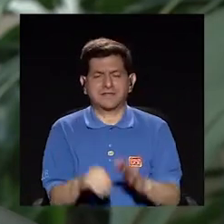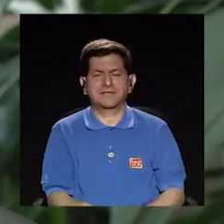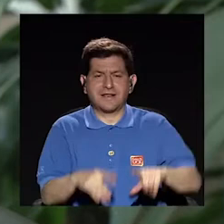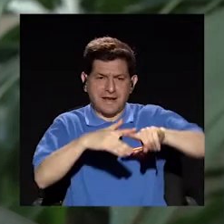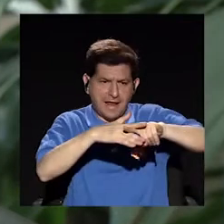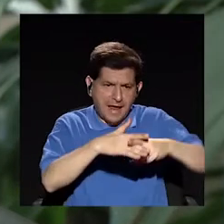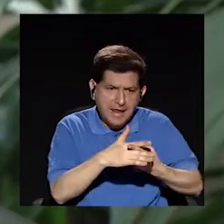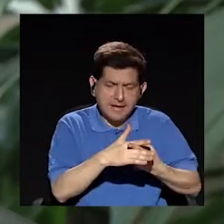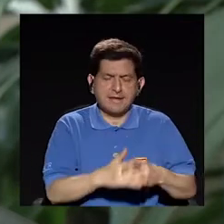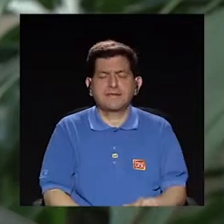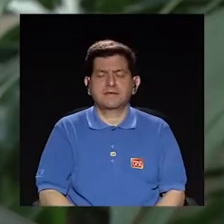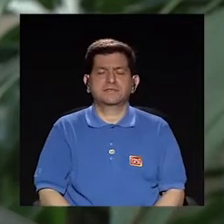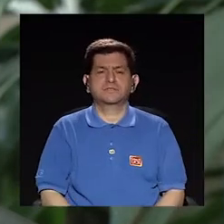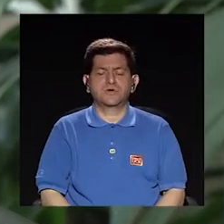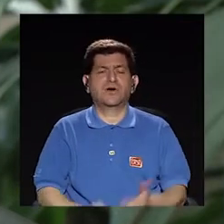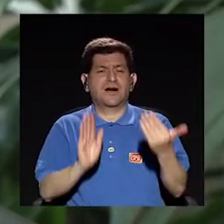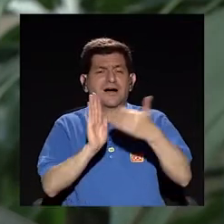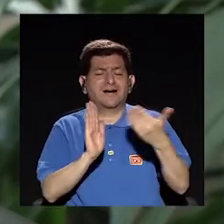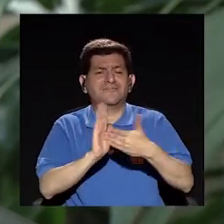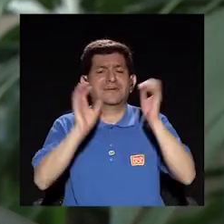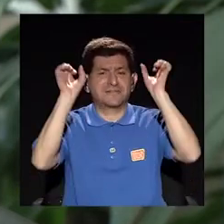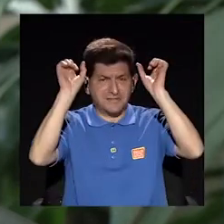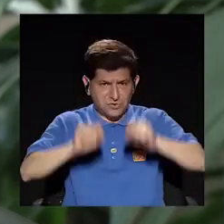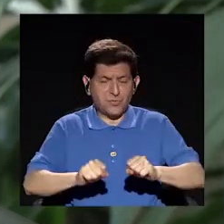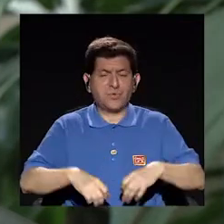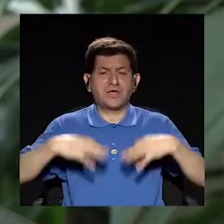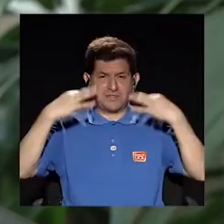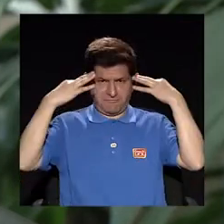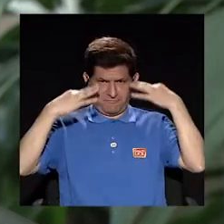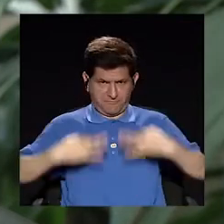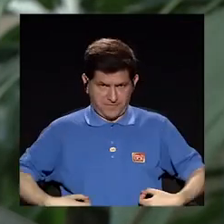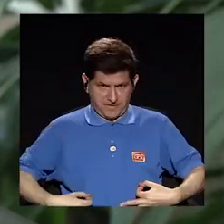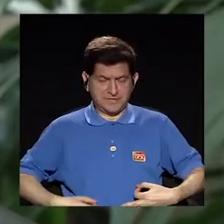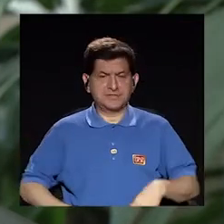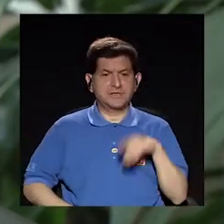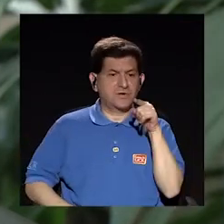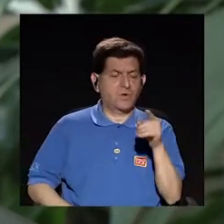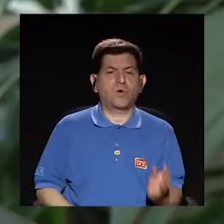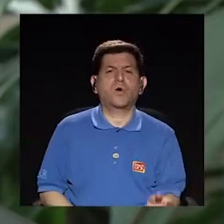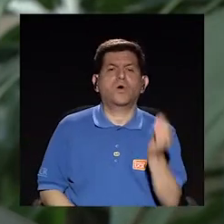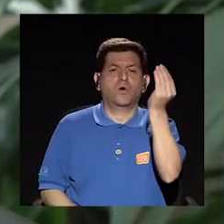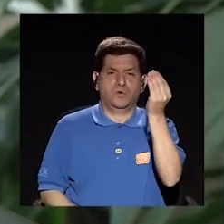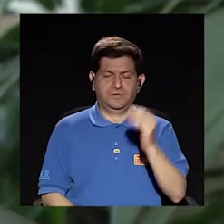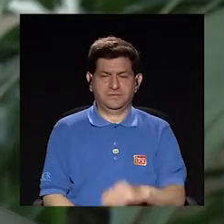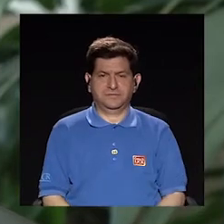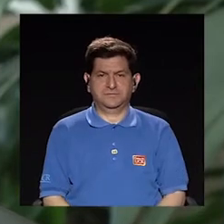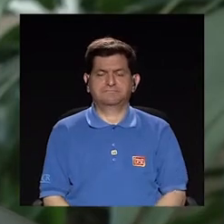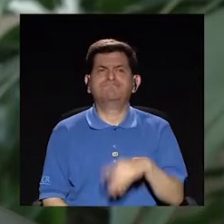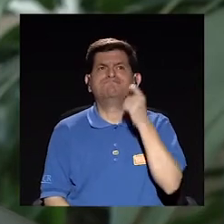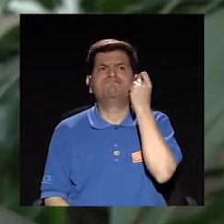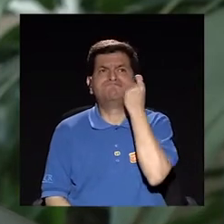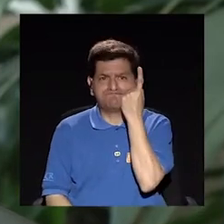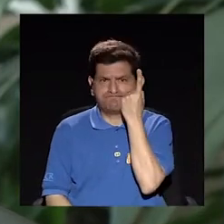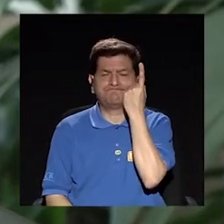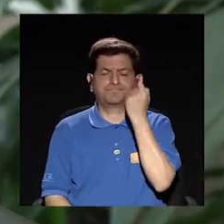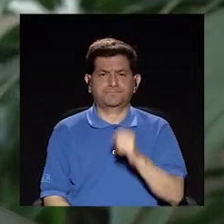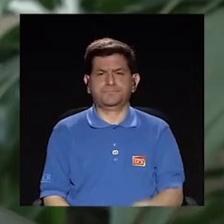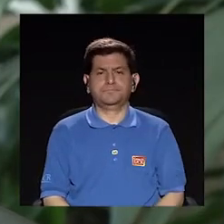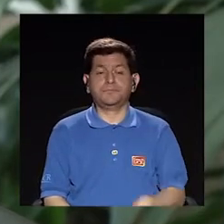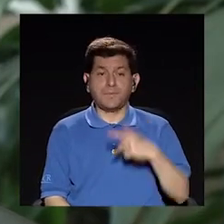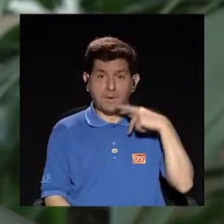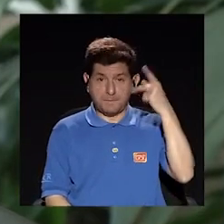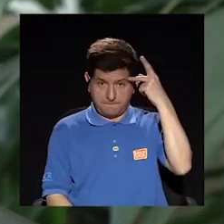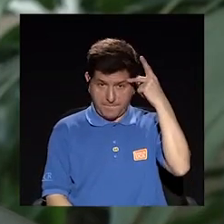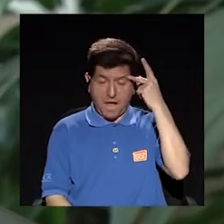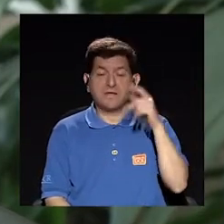la edad de inicio por los daños que pueden haber a nivel fisiológico en los jóvenes. Hay que entender, ¿verdad?,